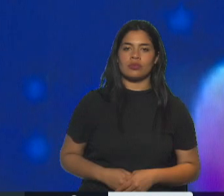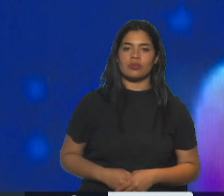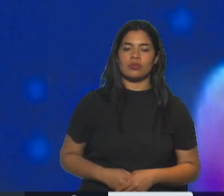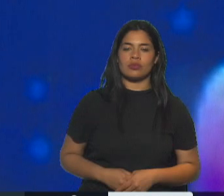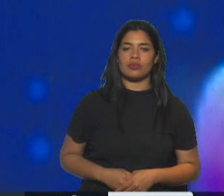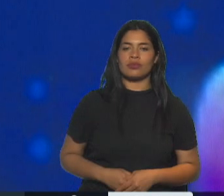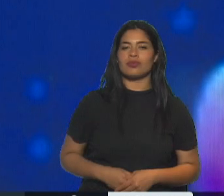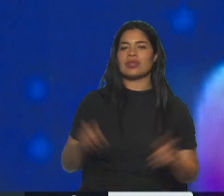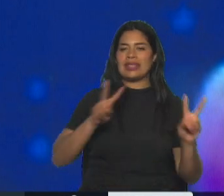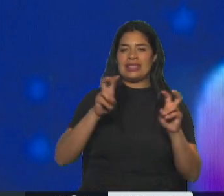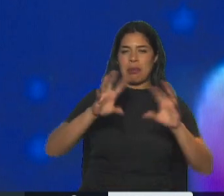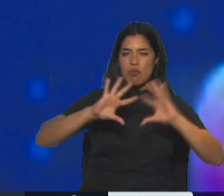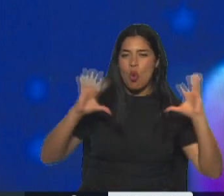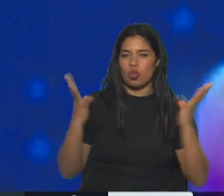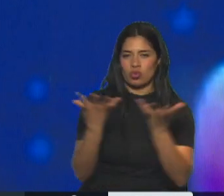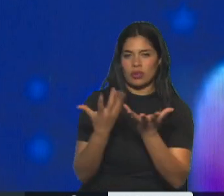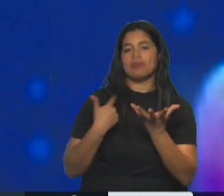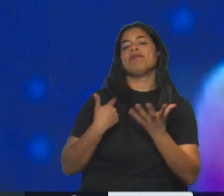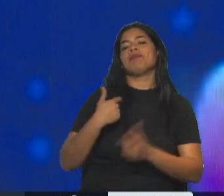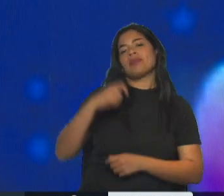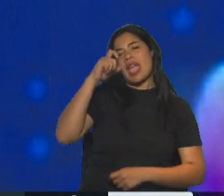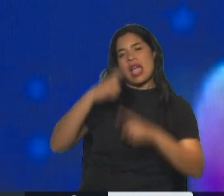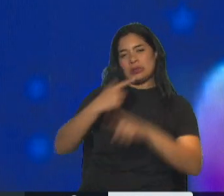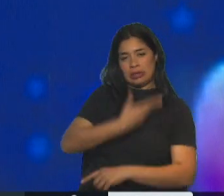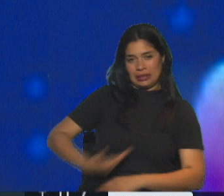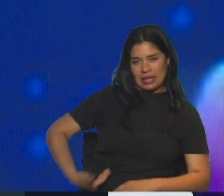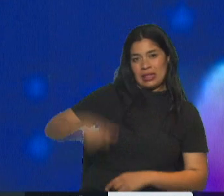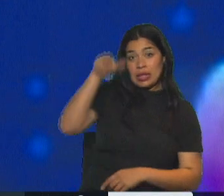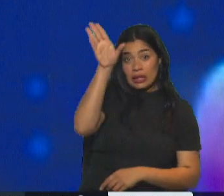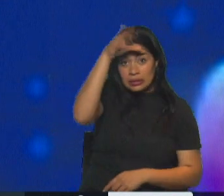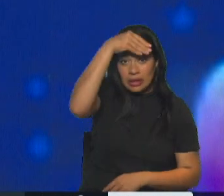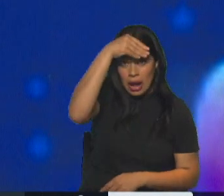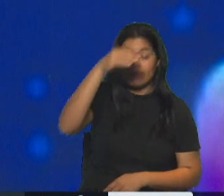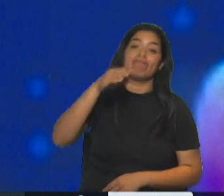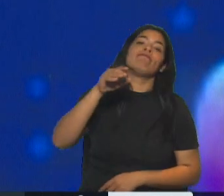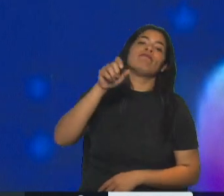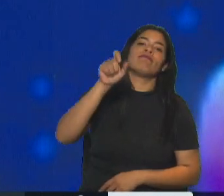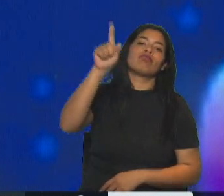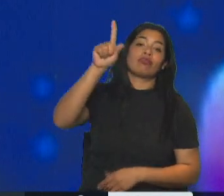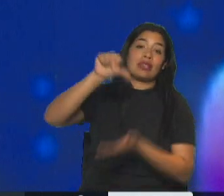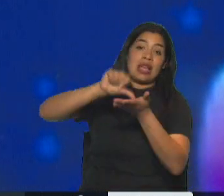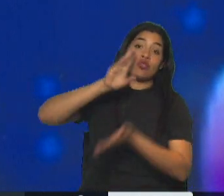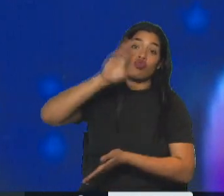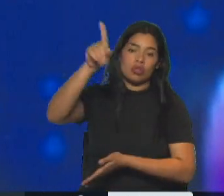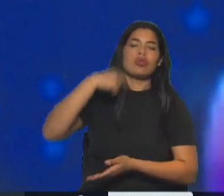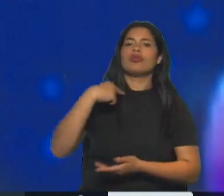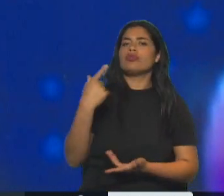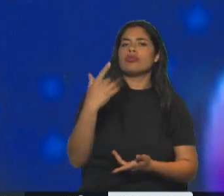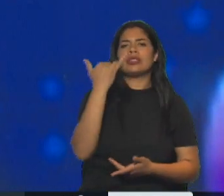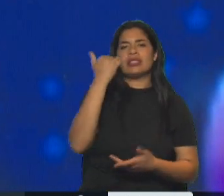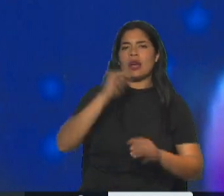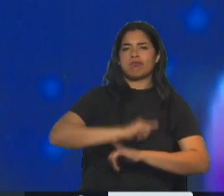Ámbito internacional, el expresidente de los Estados Unidos, Donald Trump, expresó su apoyo a Jair Bolsonaro a semanas de